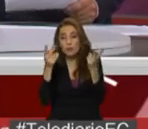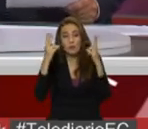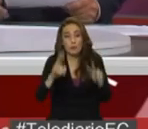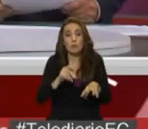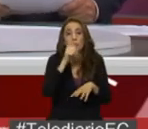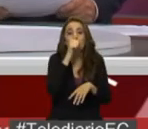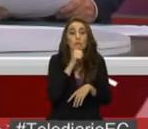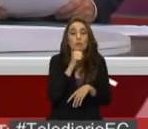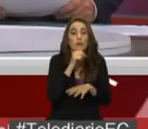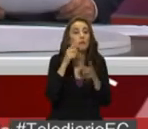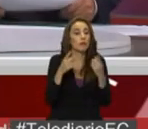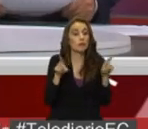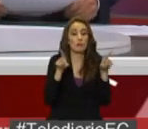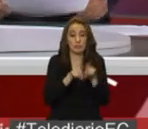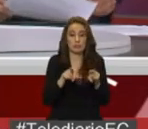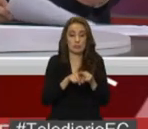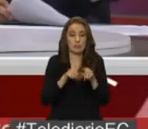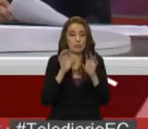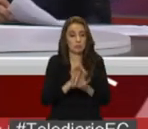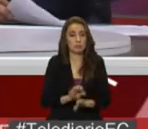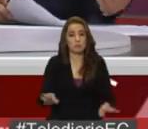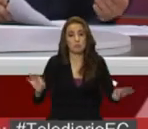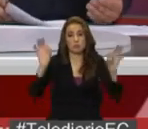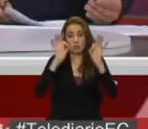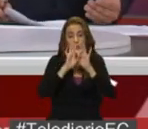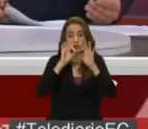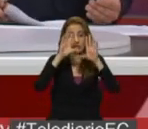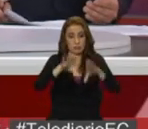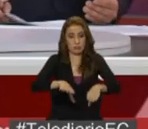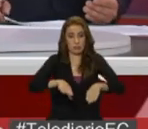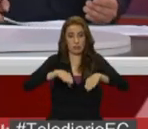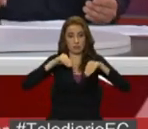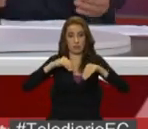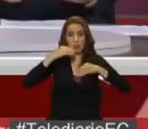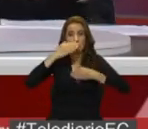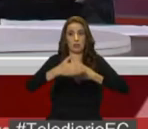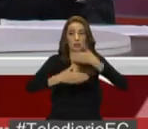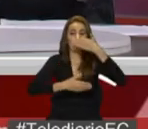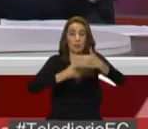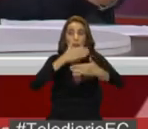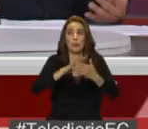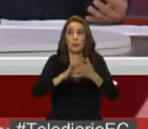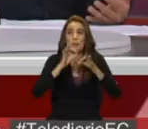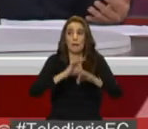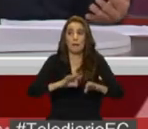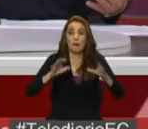Y lógicamente, frente a ello, es necesario asumir una cruzada nacional para que los